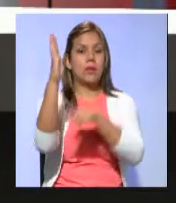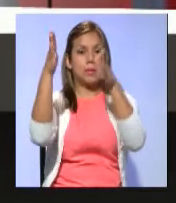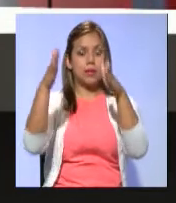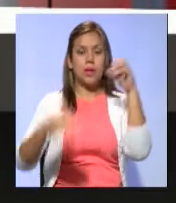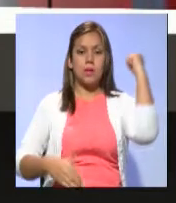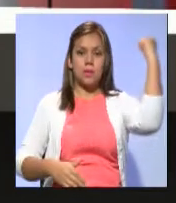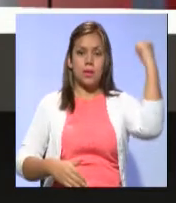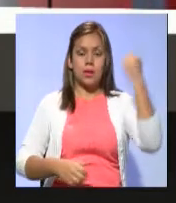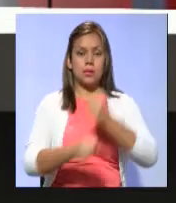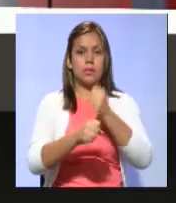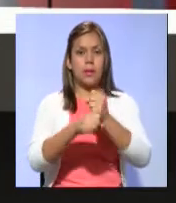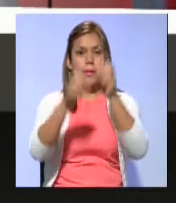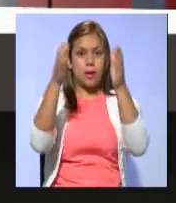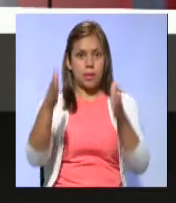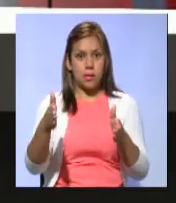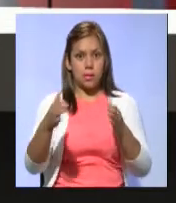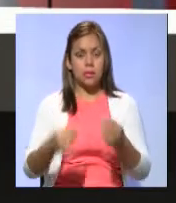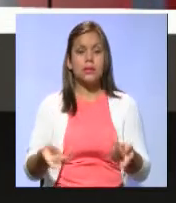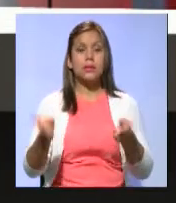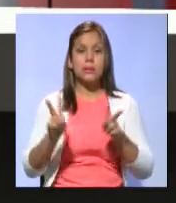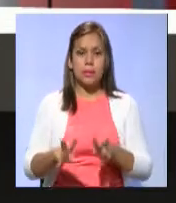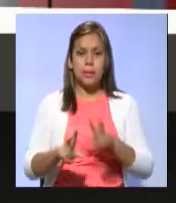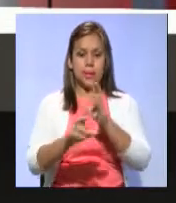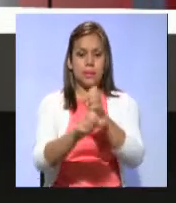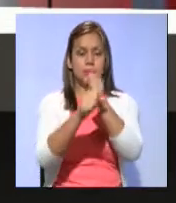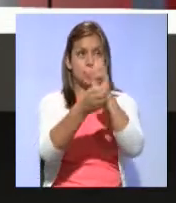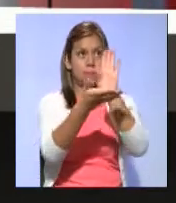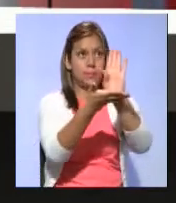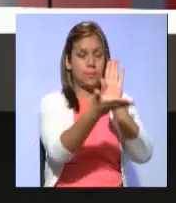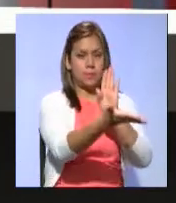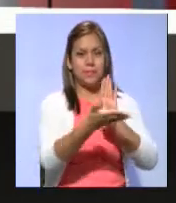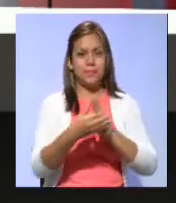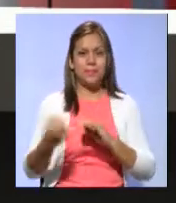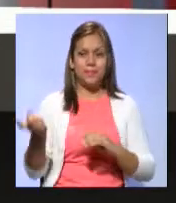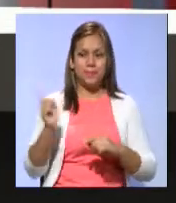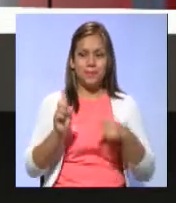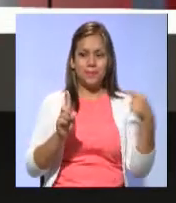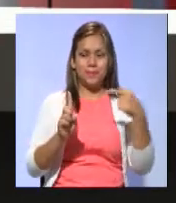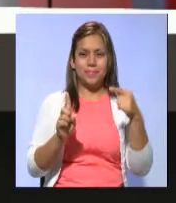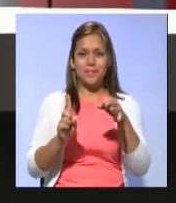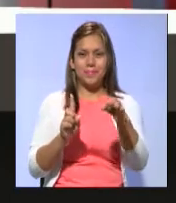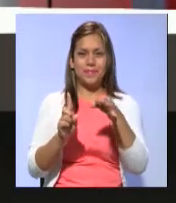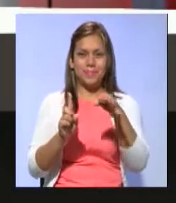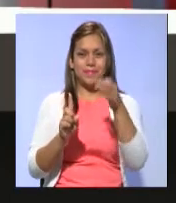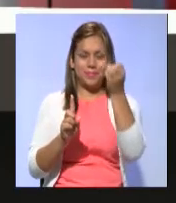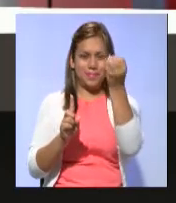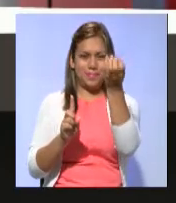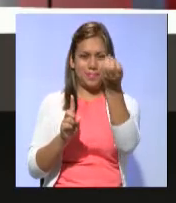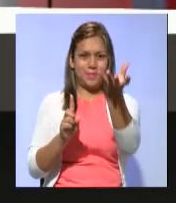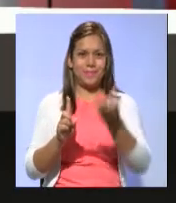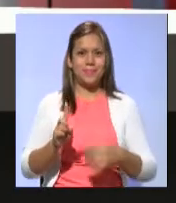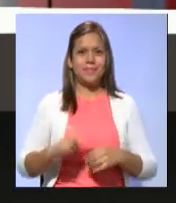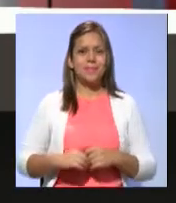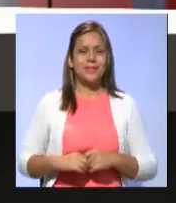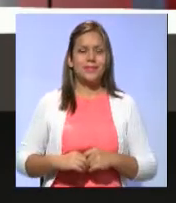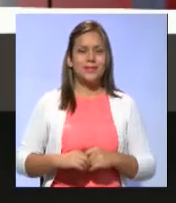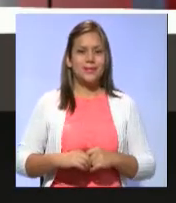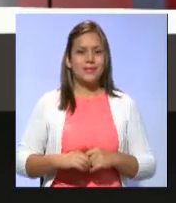los Derechos de los Trabajadores y Seguridad Social. María Fernanda Medina está en el Salón y nos contará más detalles de este evento. Adelante.